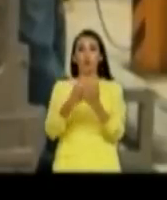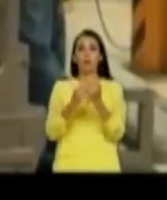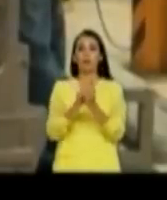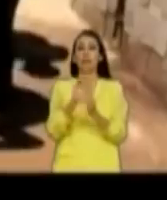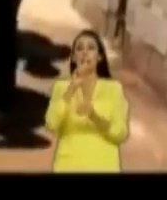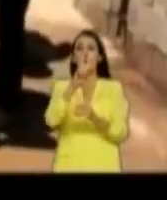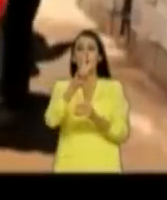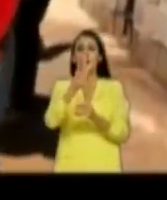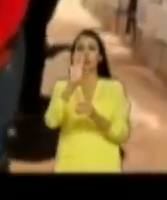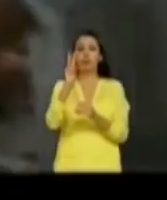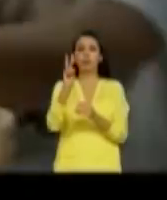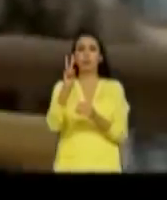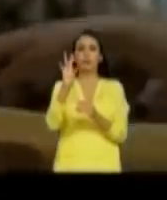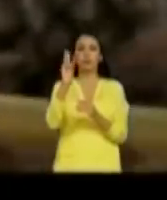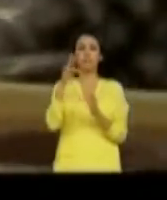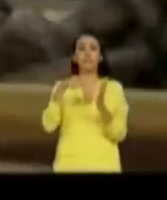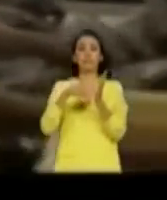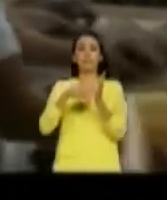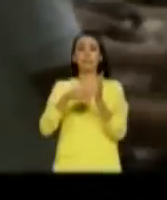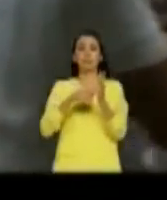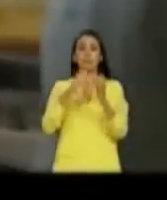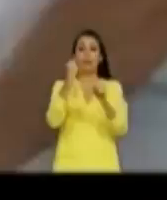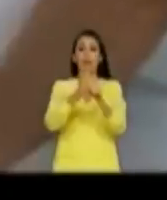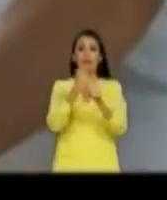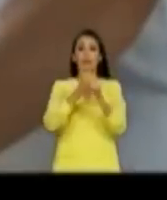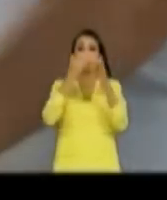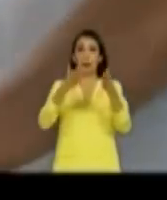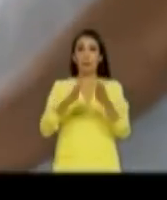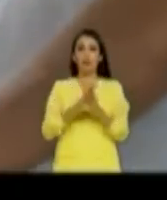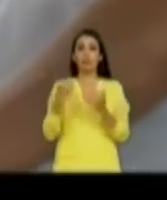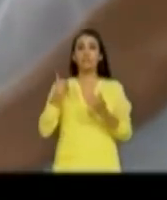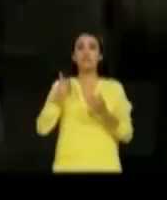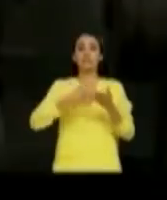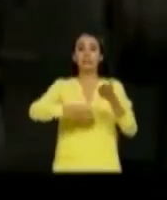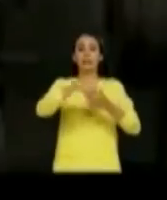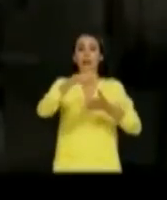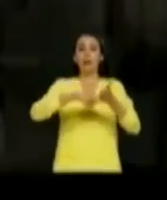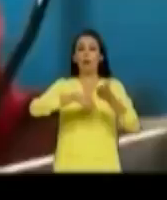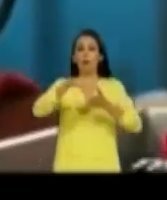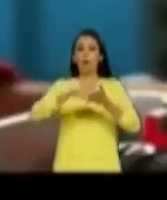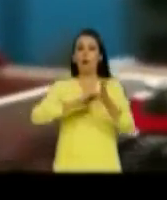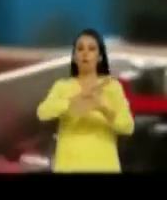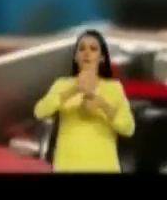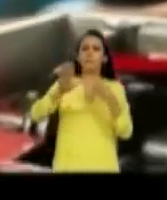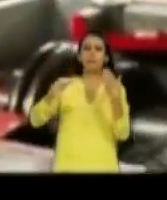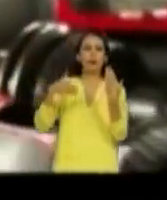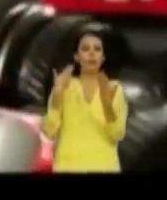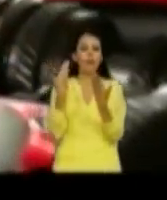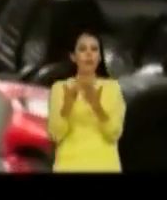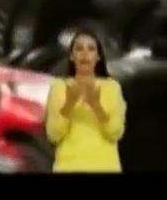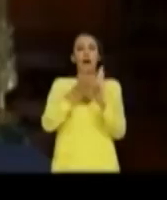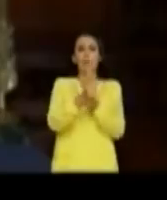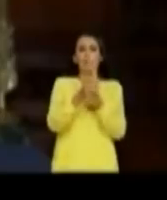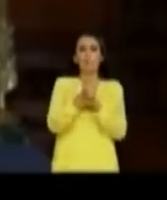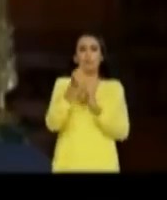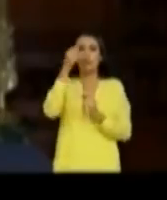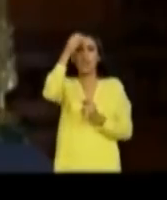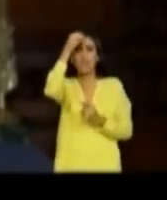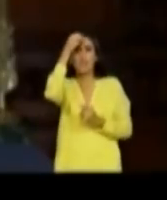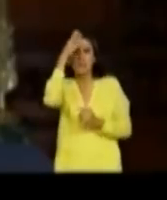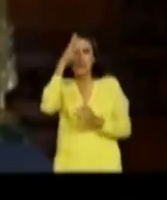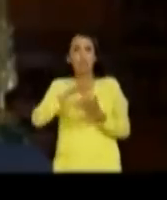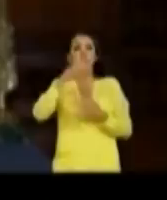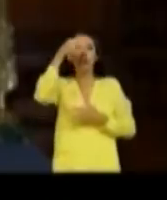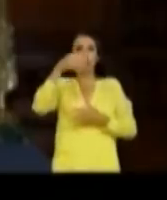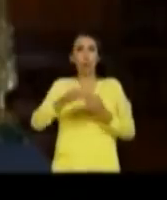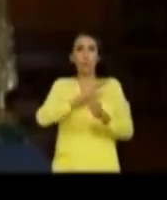de 236.000 trabajadores y trabajadoras accederán a un contrato formal con todos los beneficios de ley. Detalló que